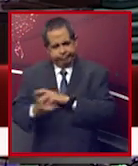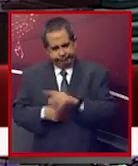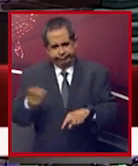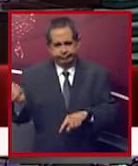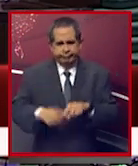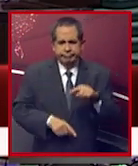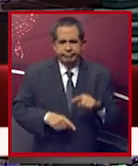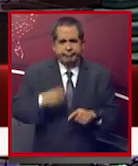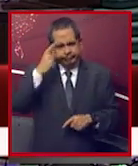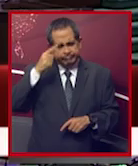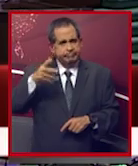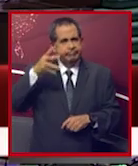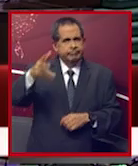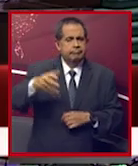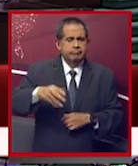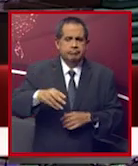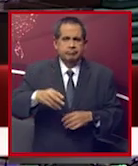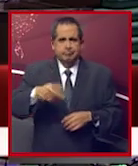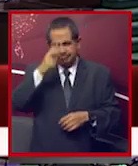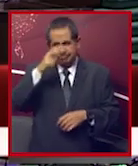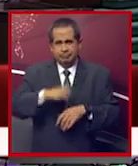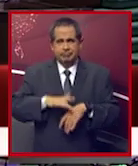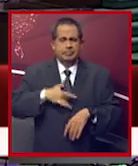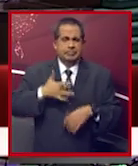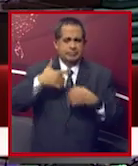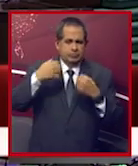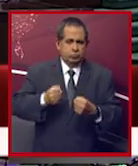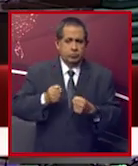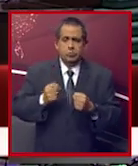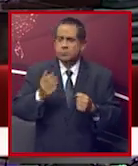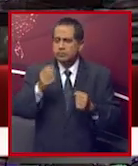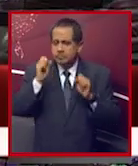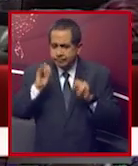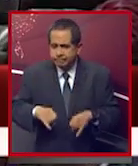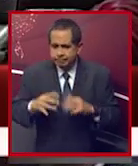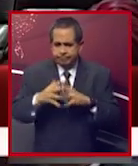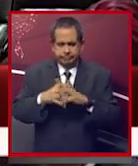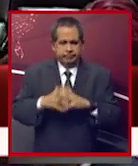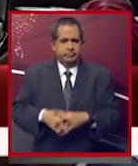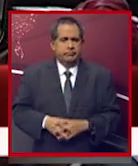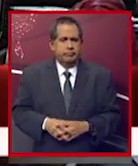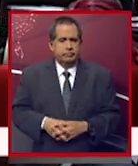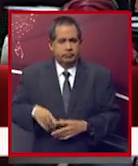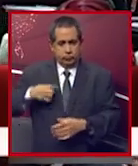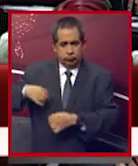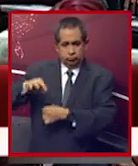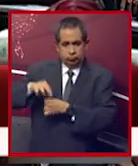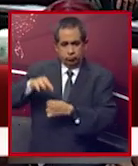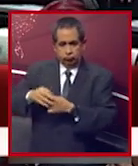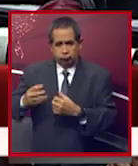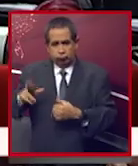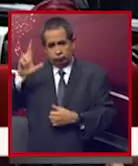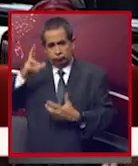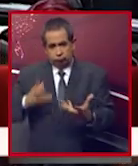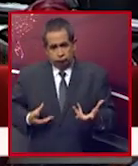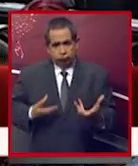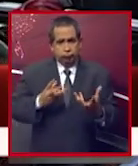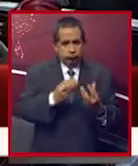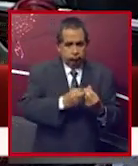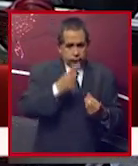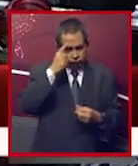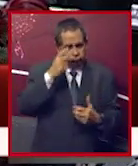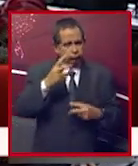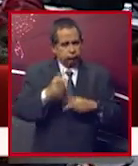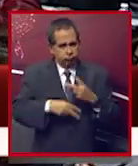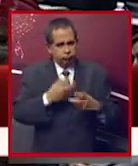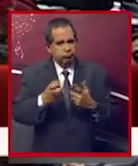México tengamos seguridad sin guerra. Aquí están nuestros votos para crear